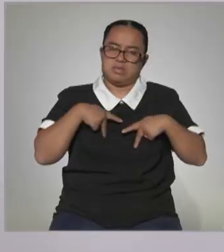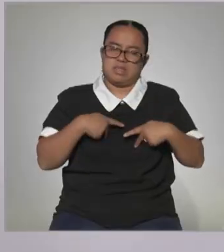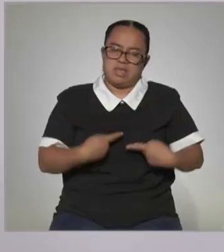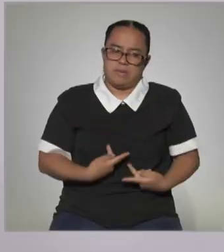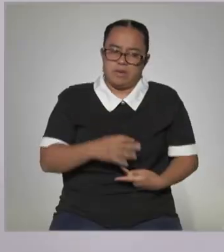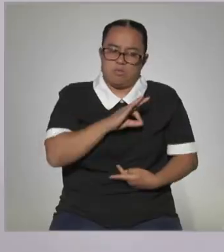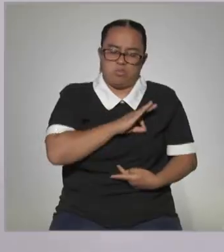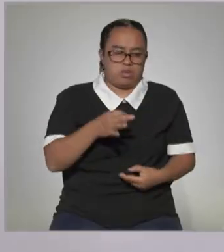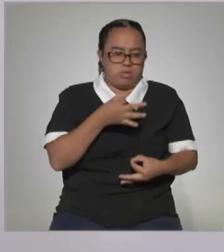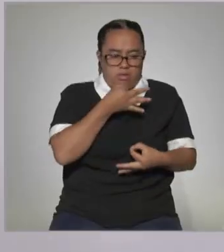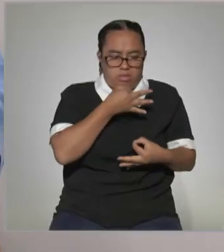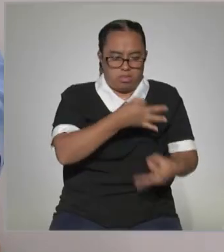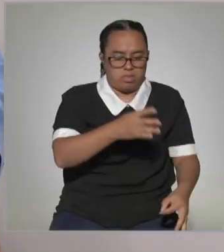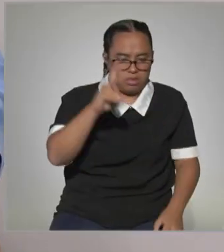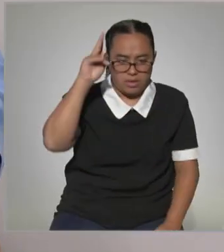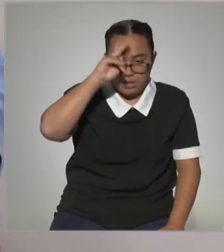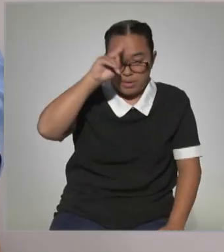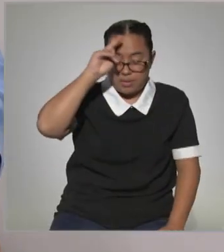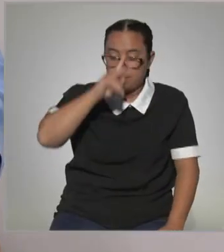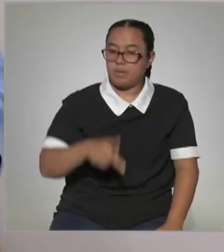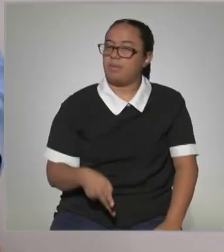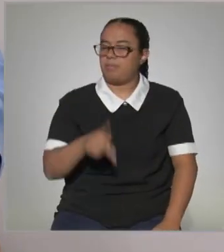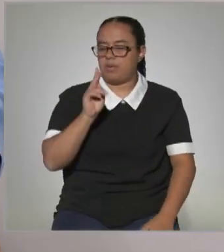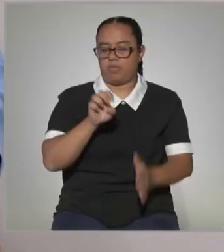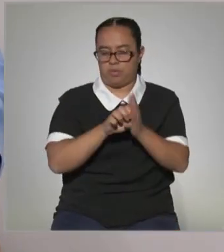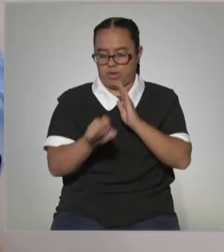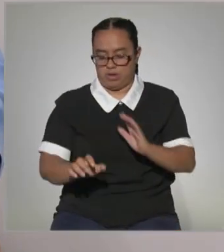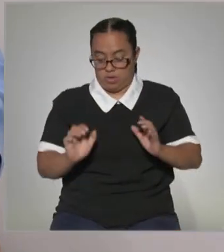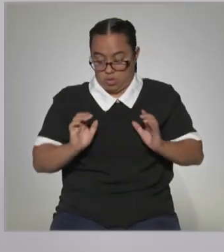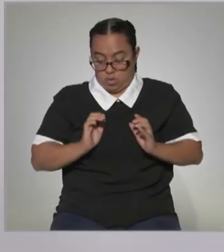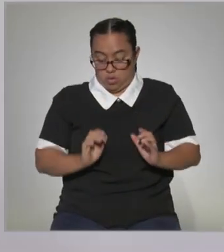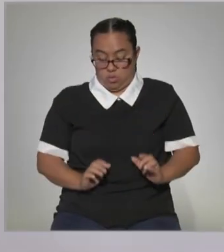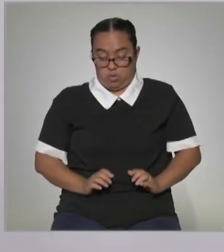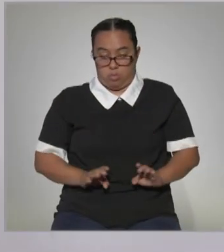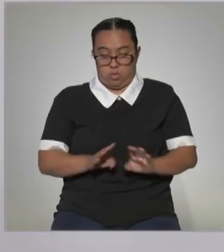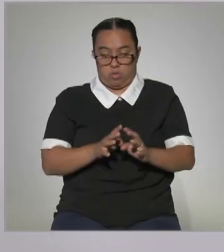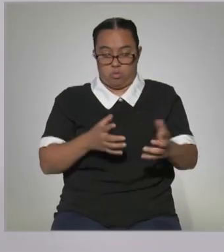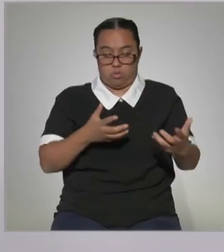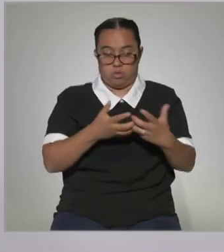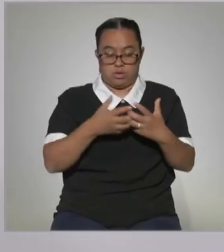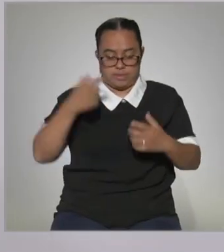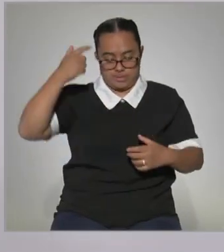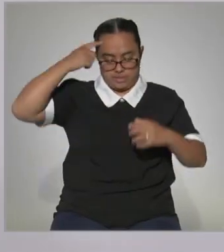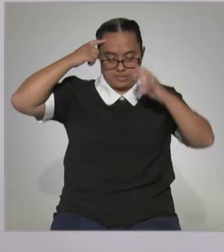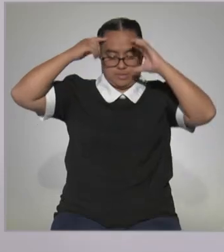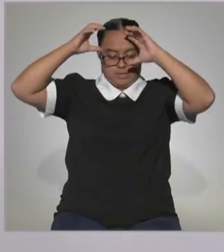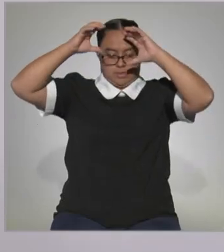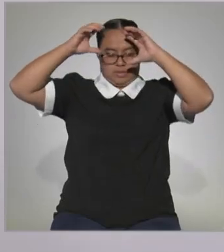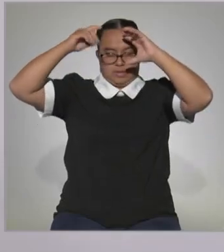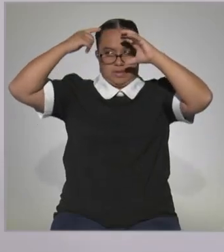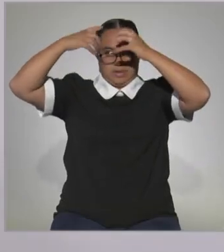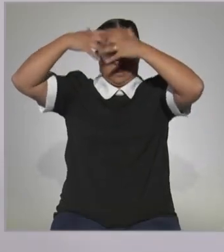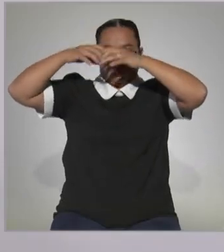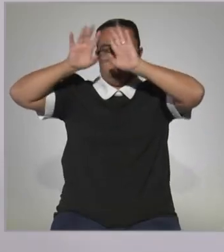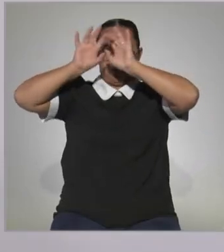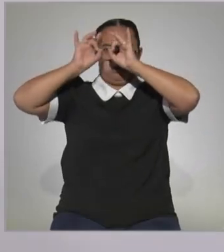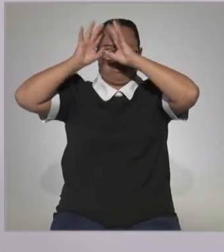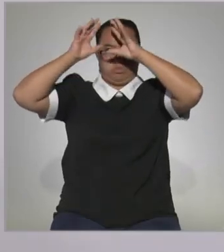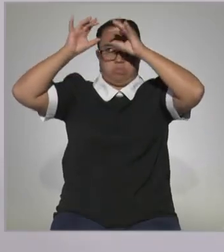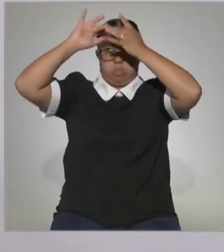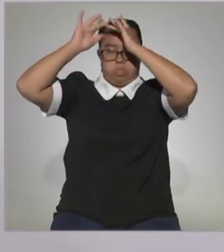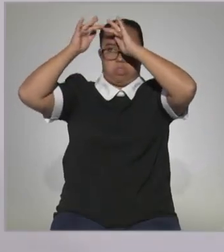desarrollar adicciones, ¿no? Pero, por ejemplo, de forma muy biológica y adaptativa, el que se active el centro de recompensa cuando